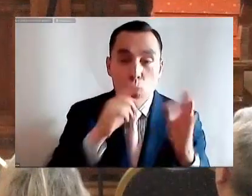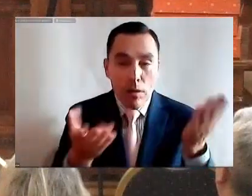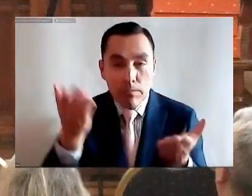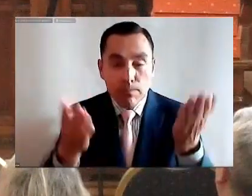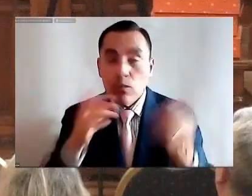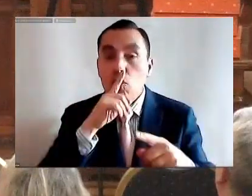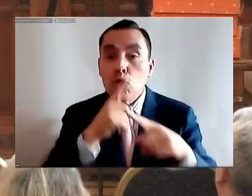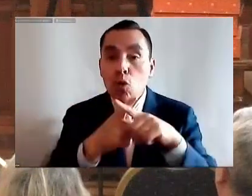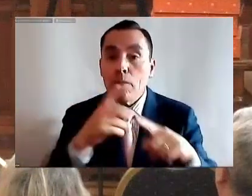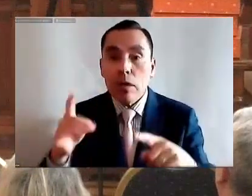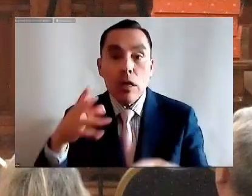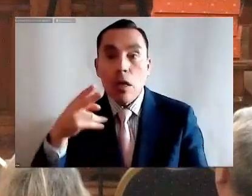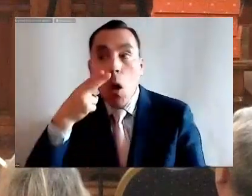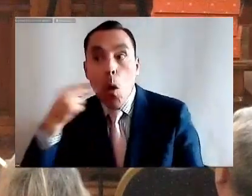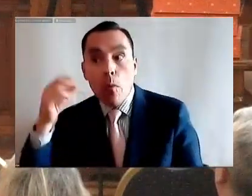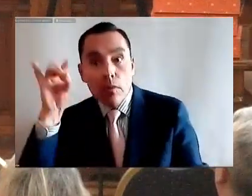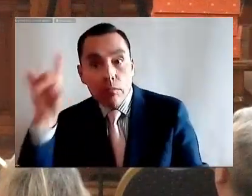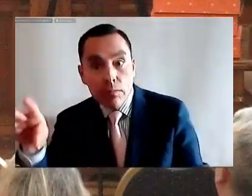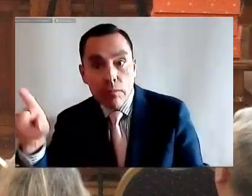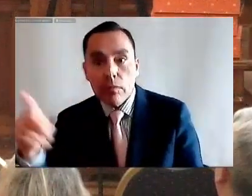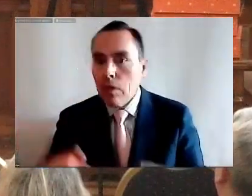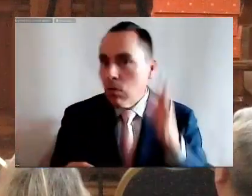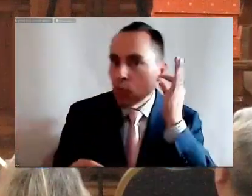una mujer no es lo mismo, ¿verdad?